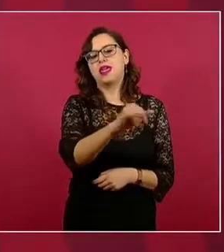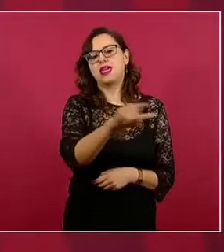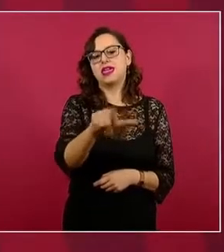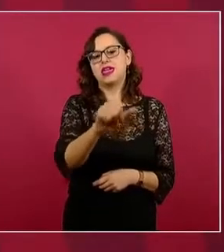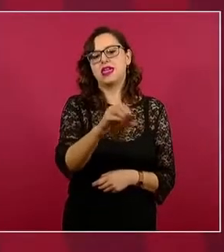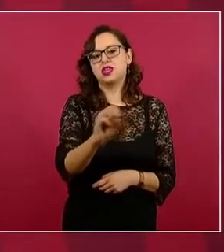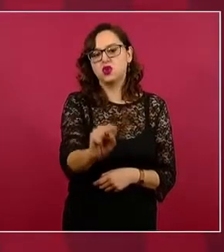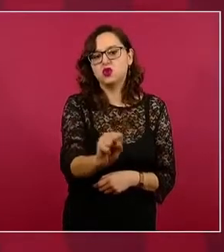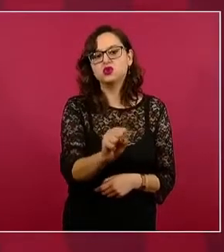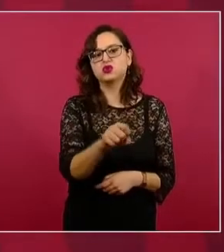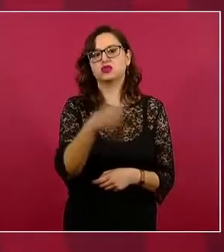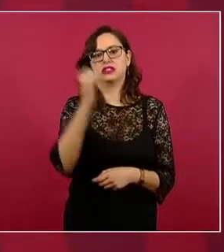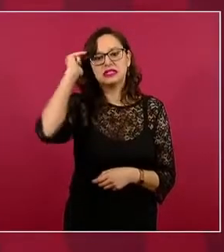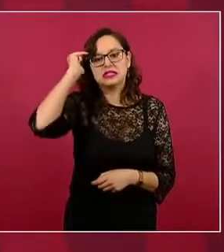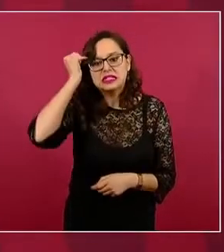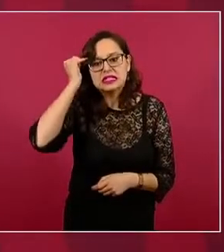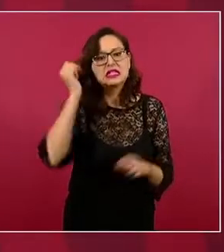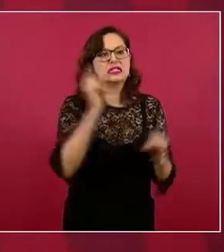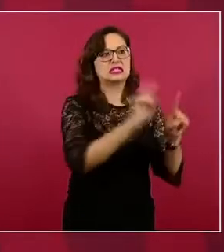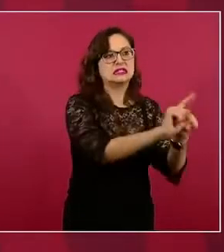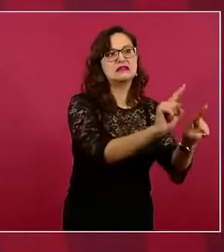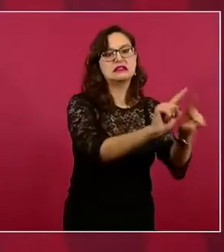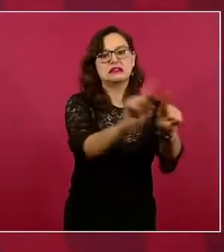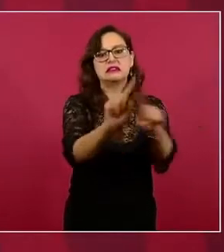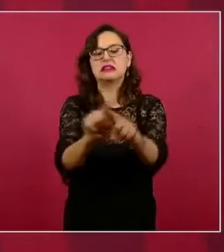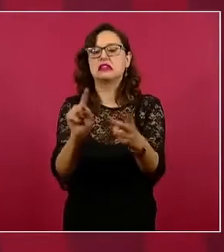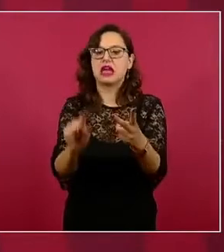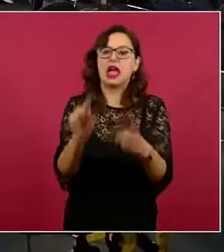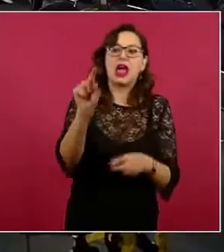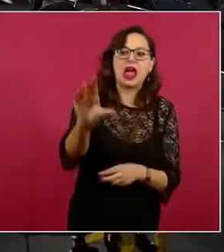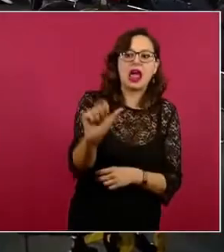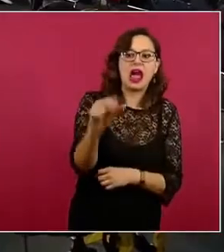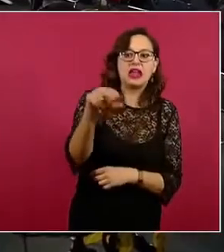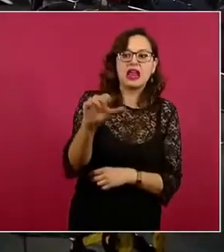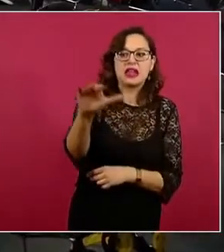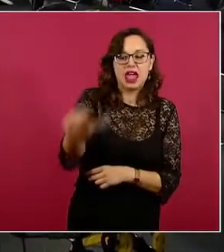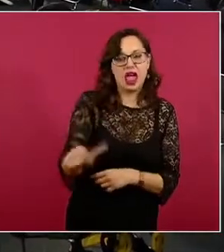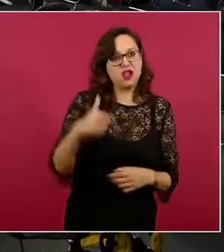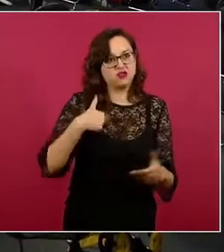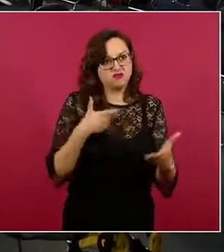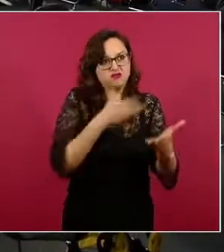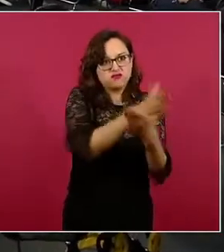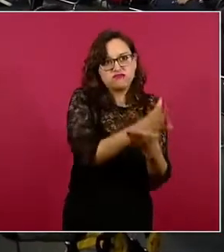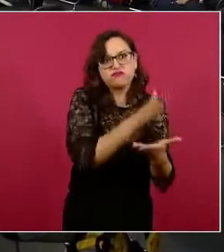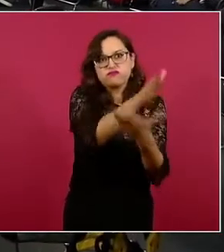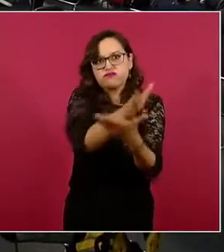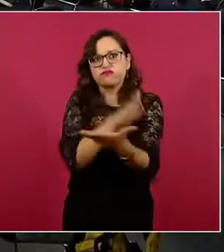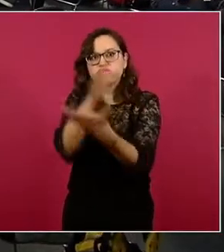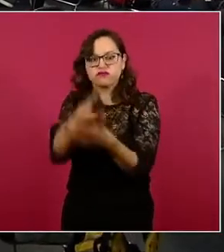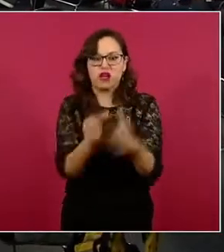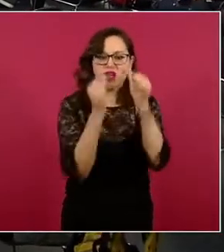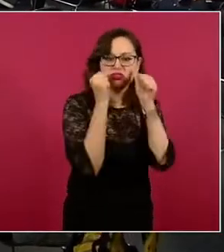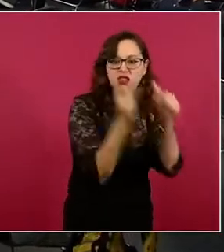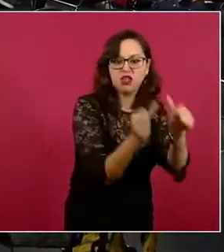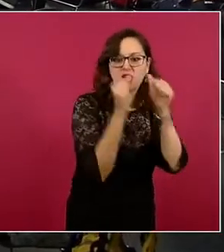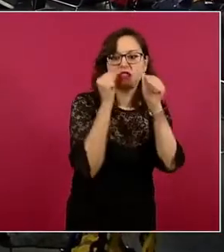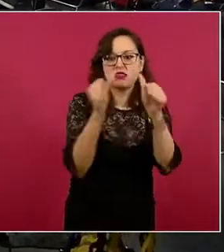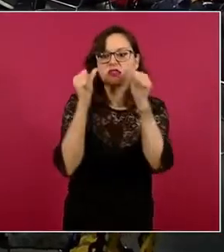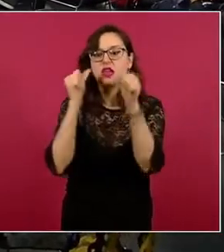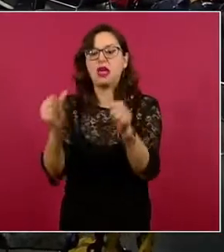a los edis, voy a Cananea, o sea, porque no se puede